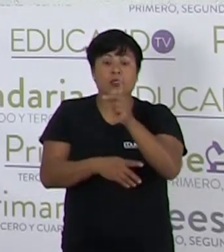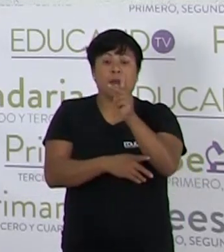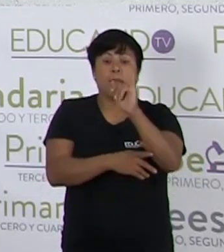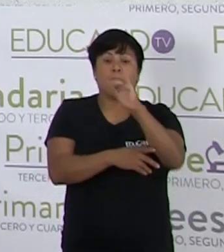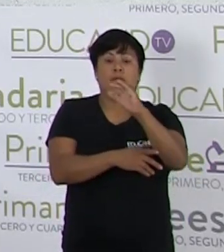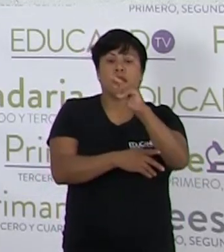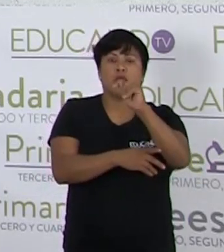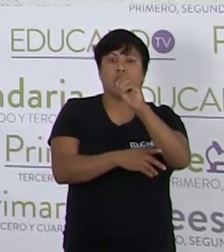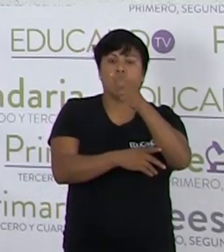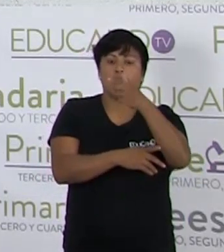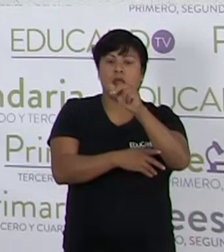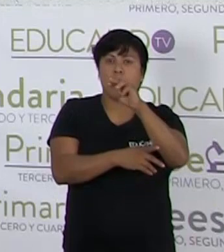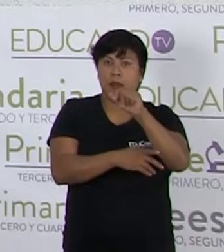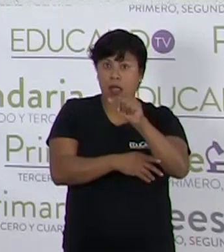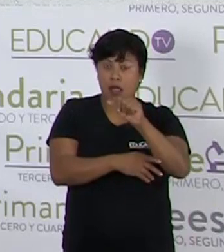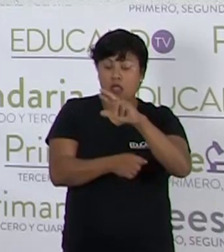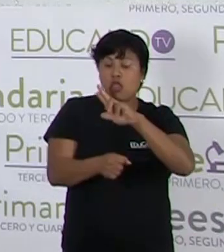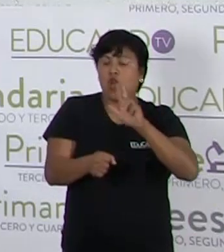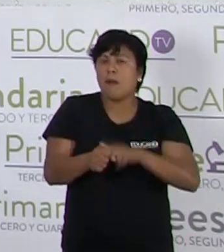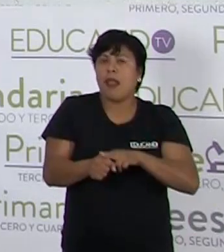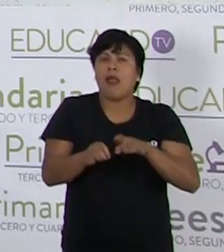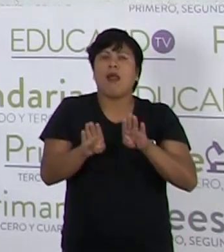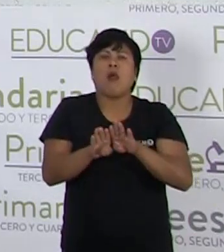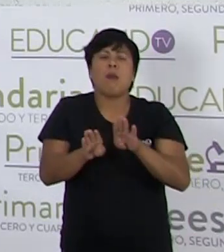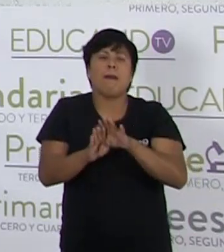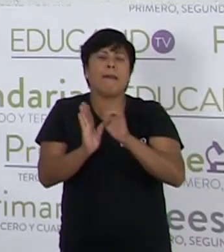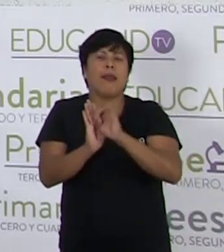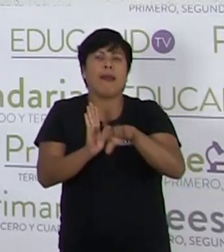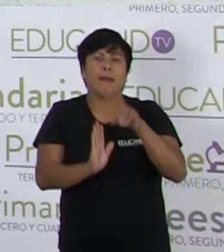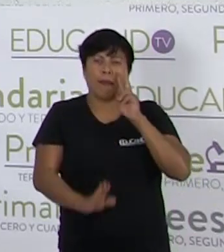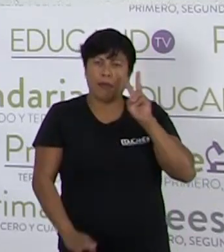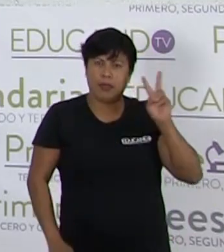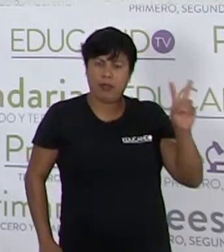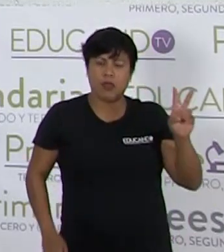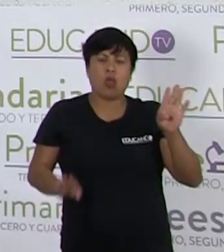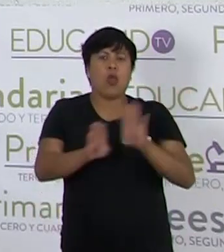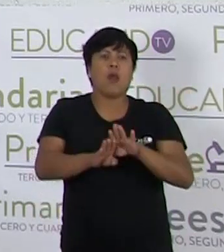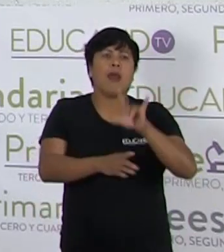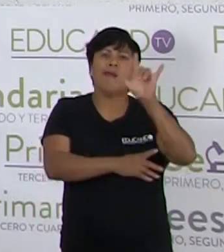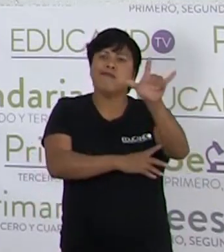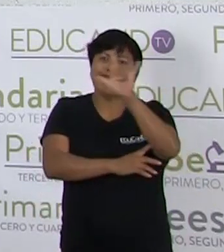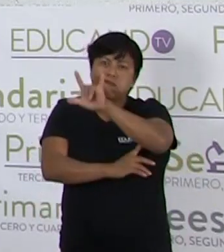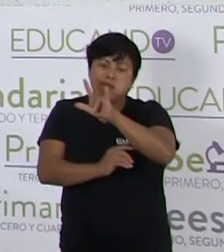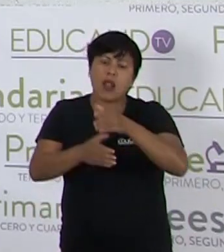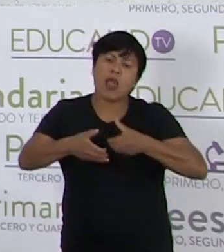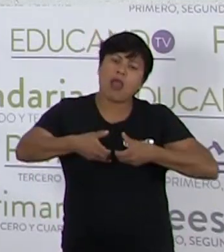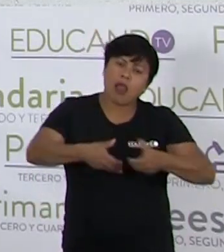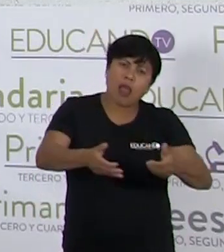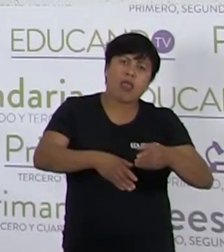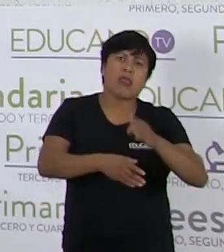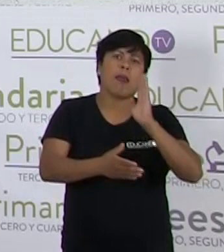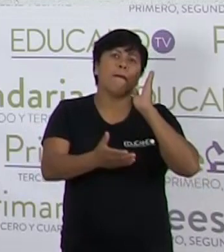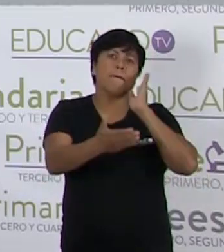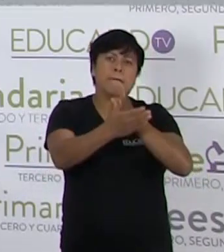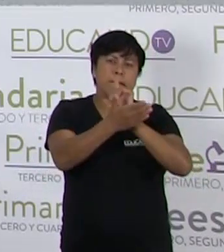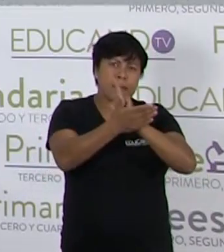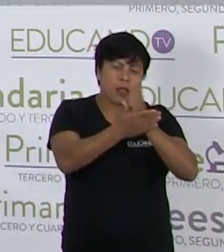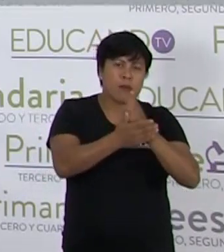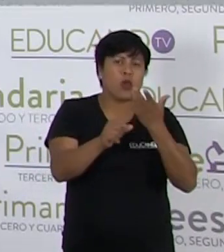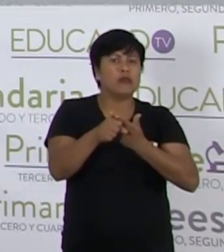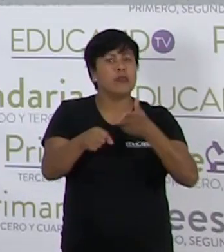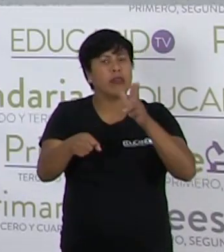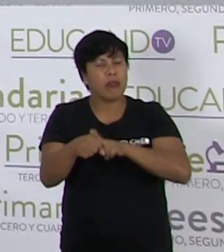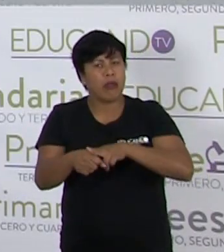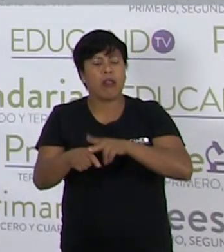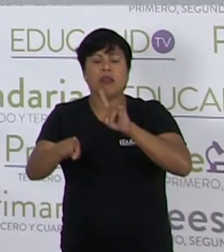pictograma normal es como los que vemos aquí, como los señalamientos que tú ves en la calle, en la biblioteca, en el hospital,